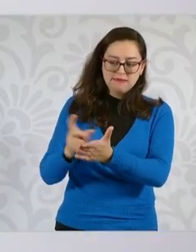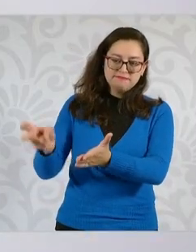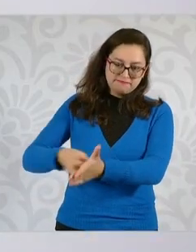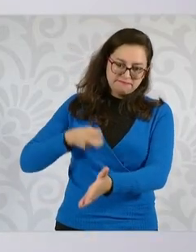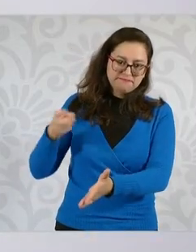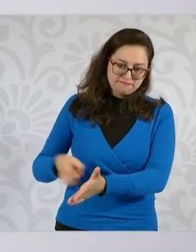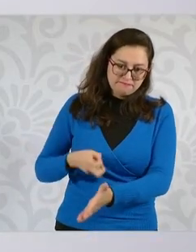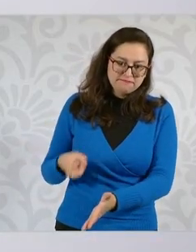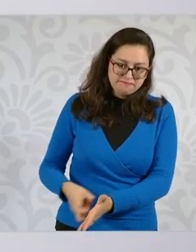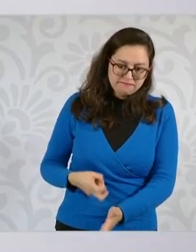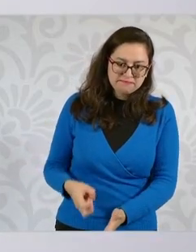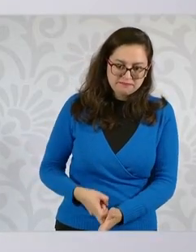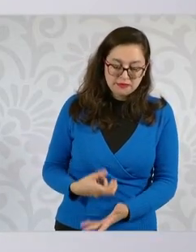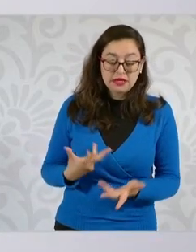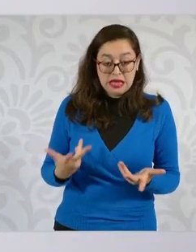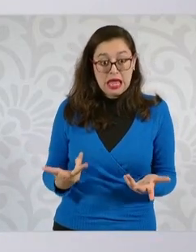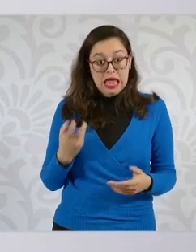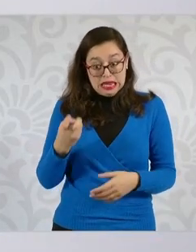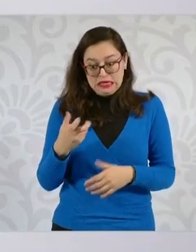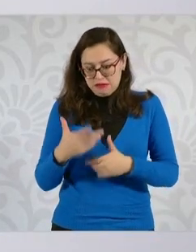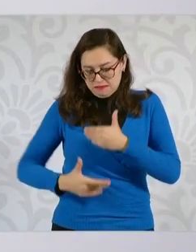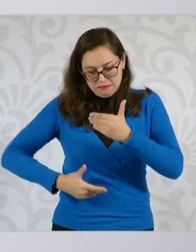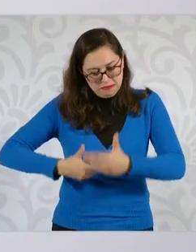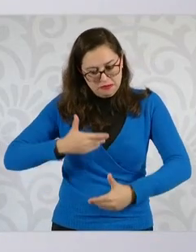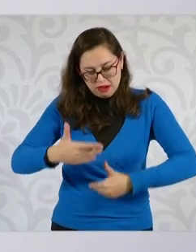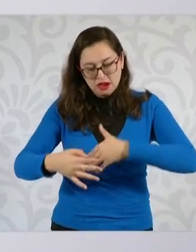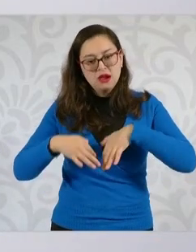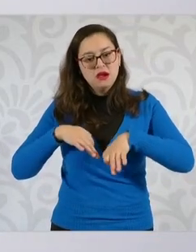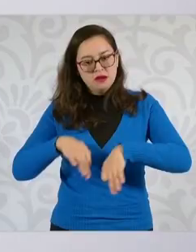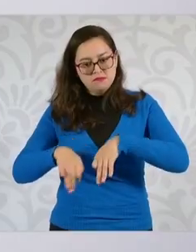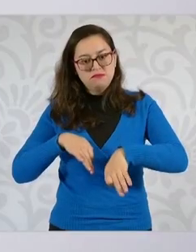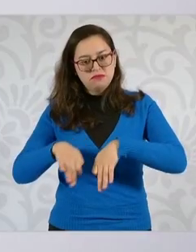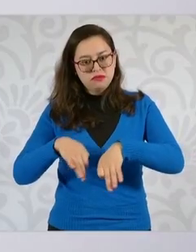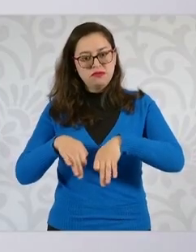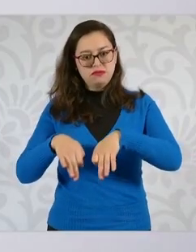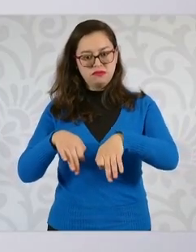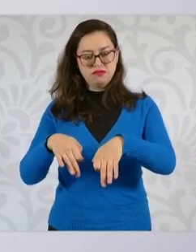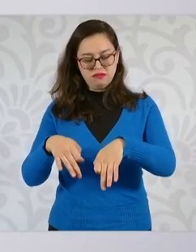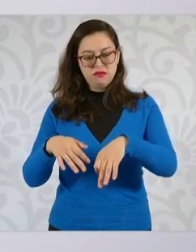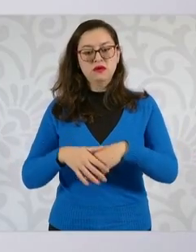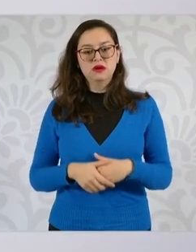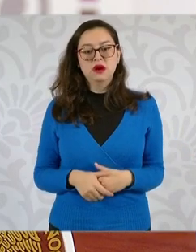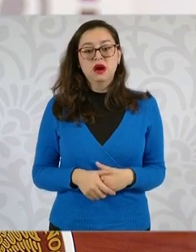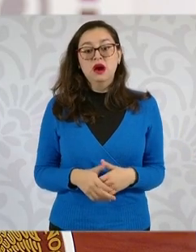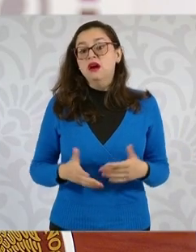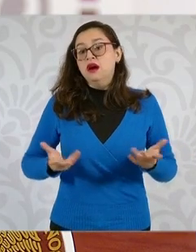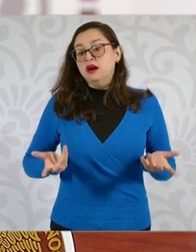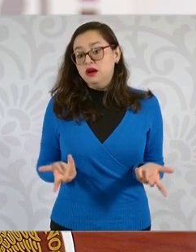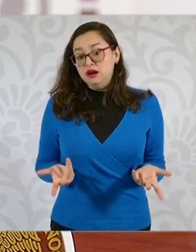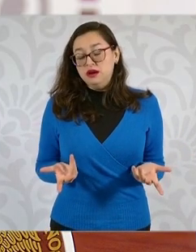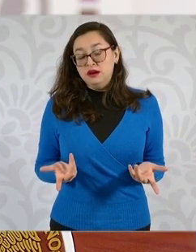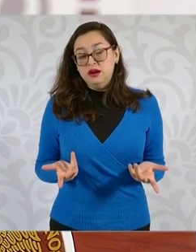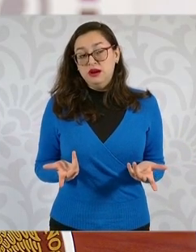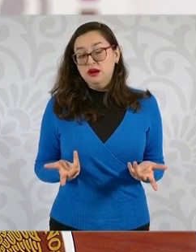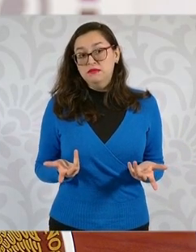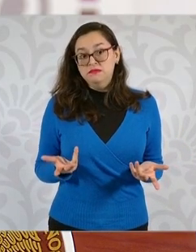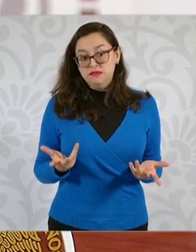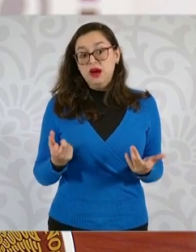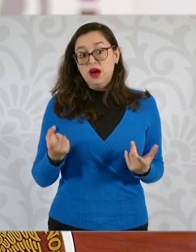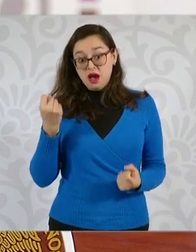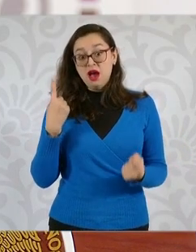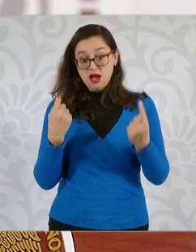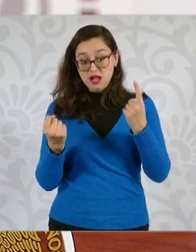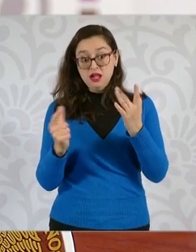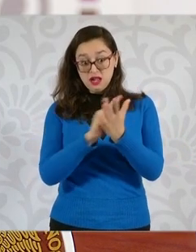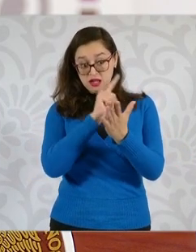entonces está trabajando para estas leyes secundarias algunas incluso